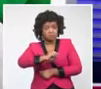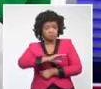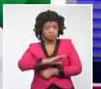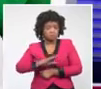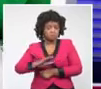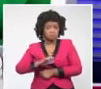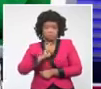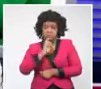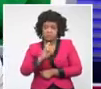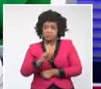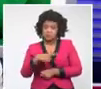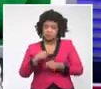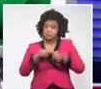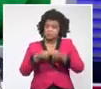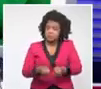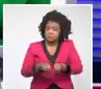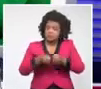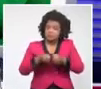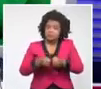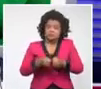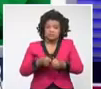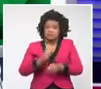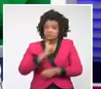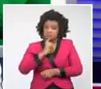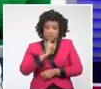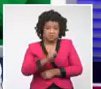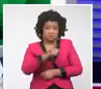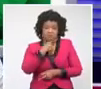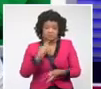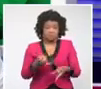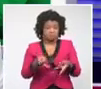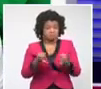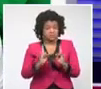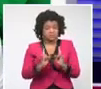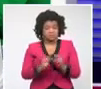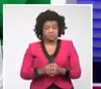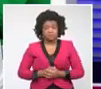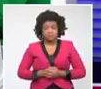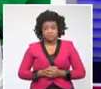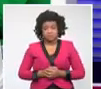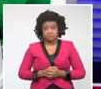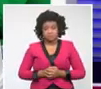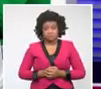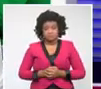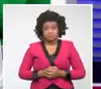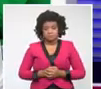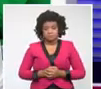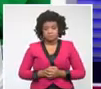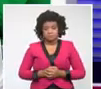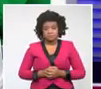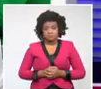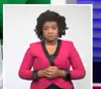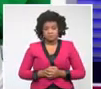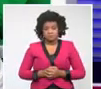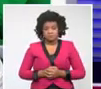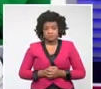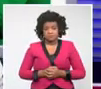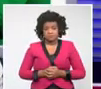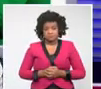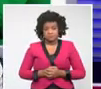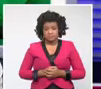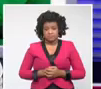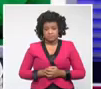no fue posible su reanimación, no obstante las maniobras realizadas, y fallece esta paciente.